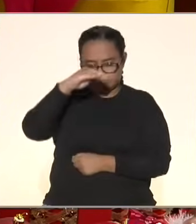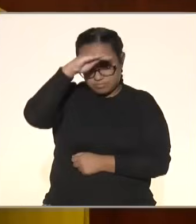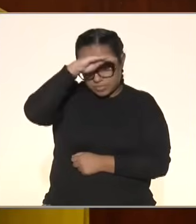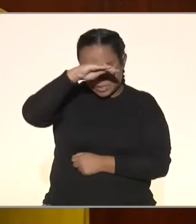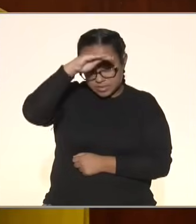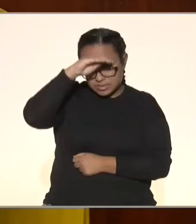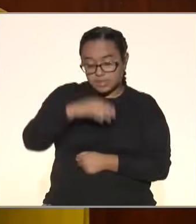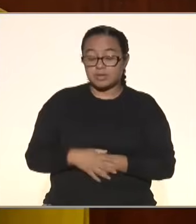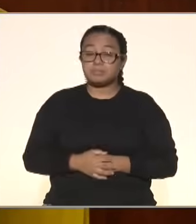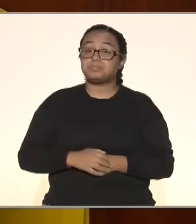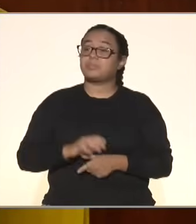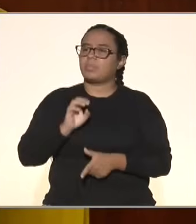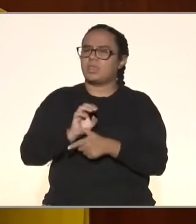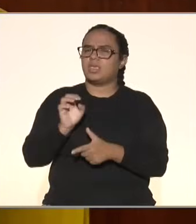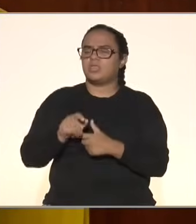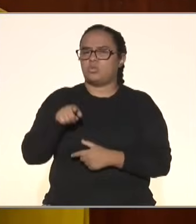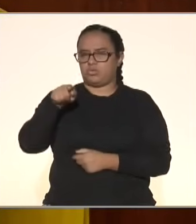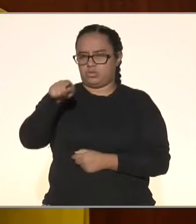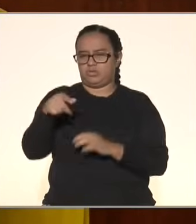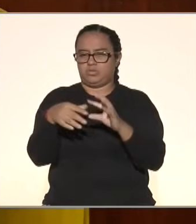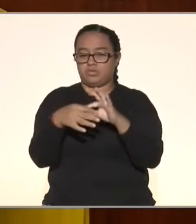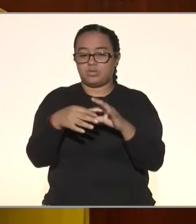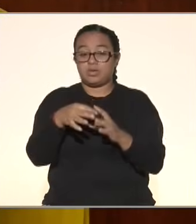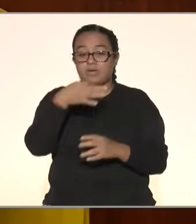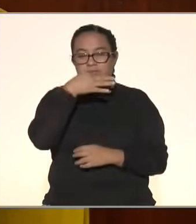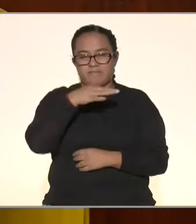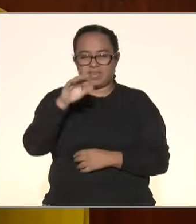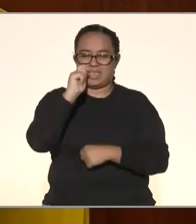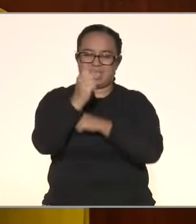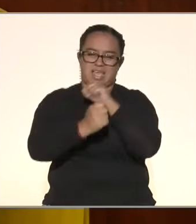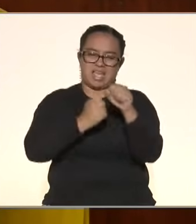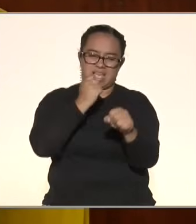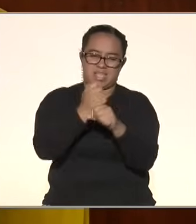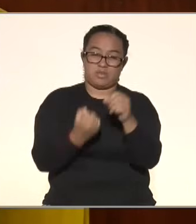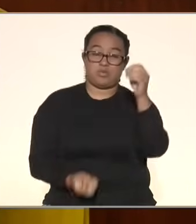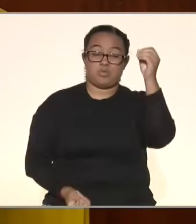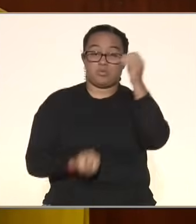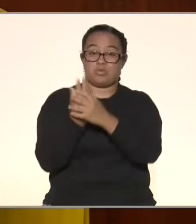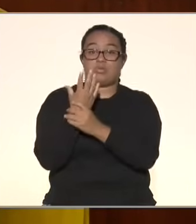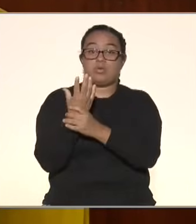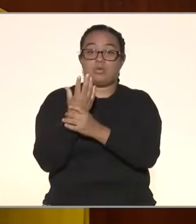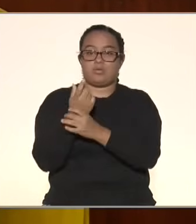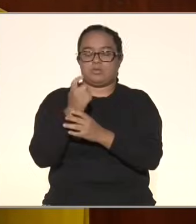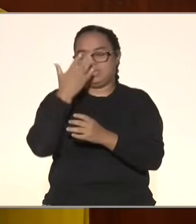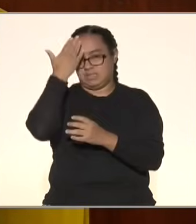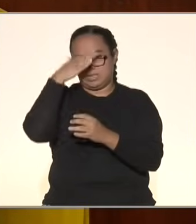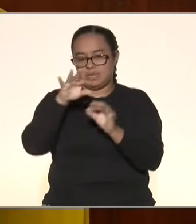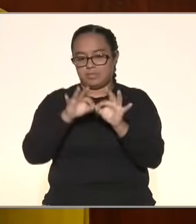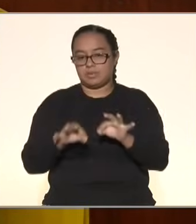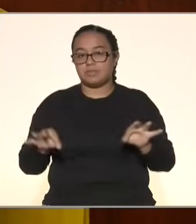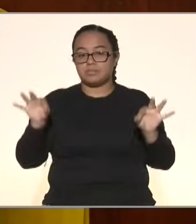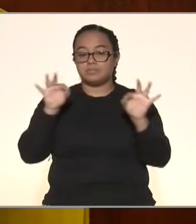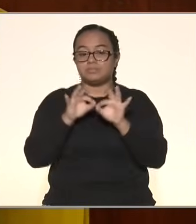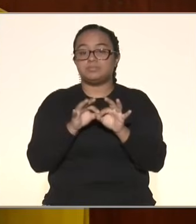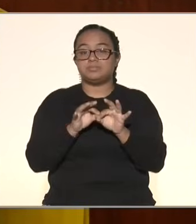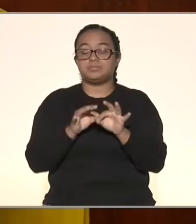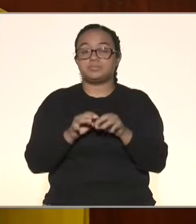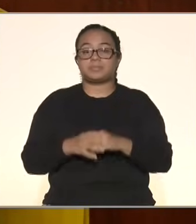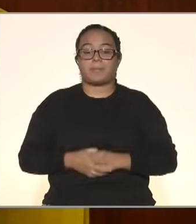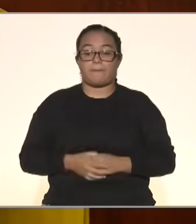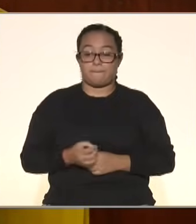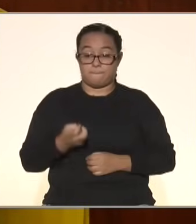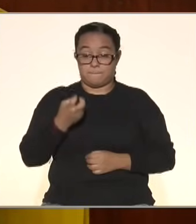gustaría pensar entonces en las fiestas de Año Nuevo, que es muy significativo, porque aparte creo que